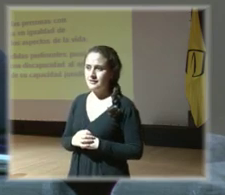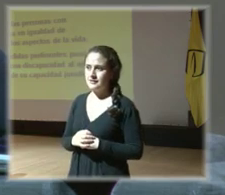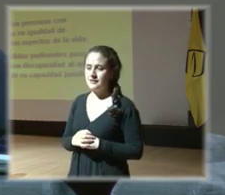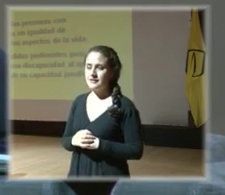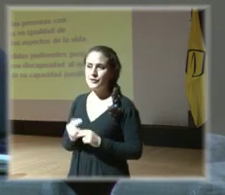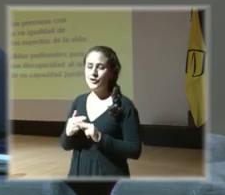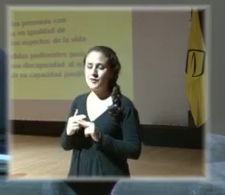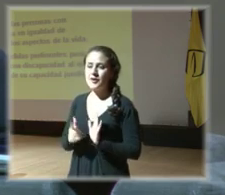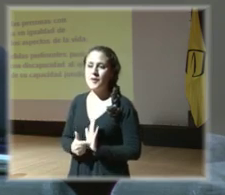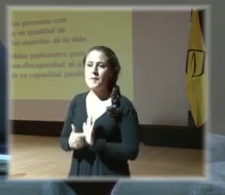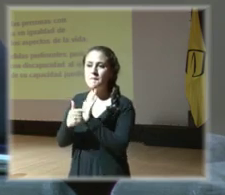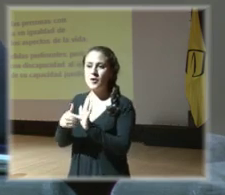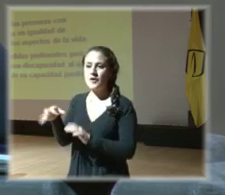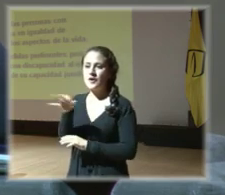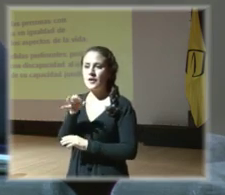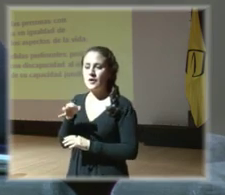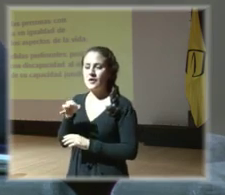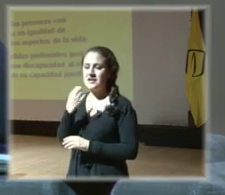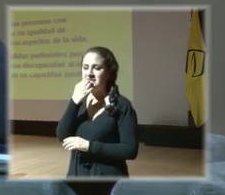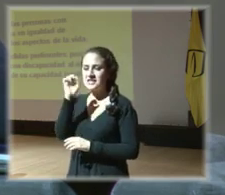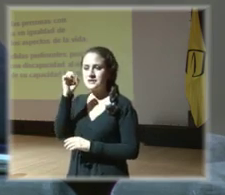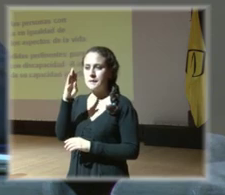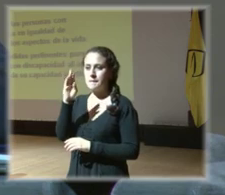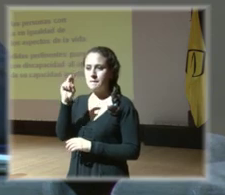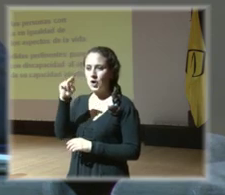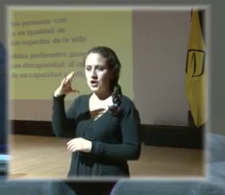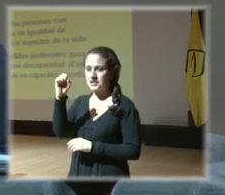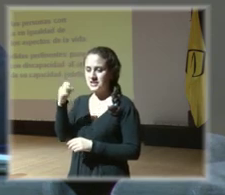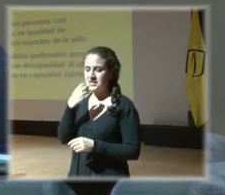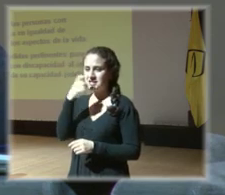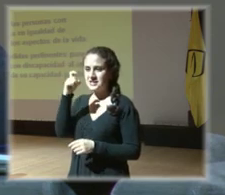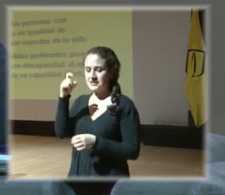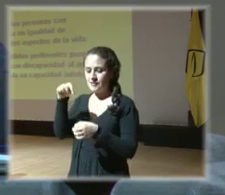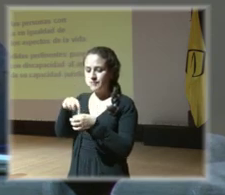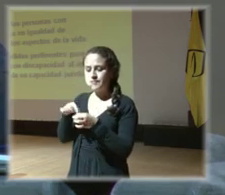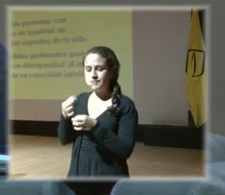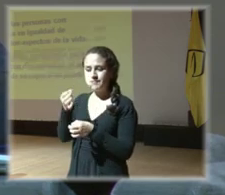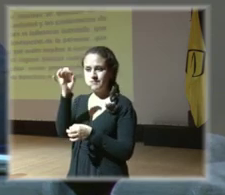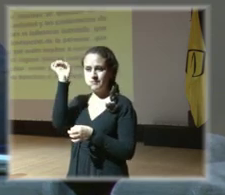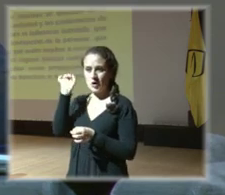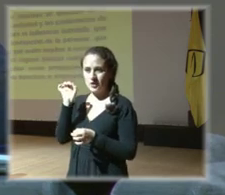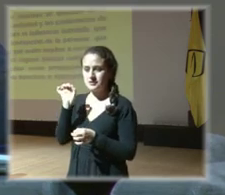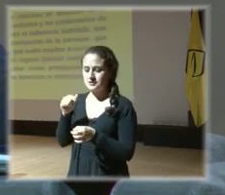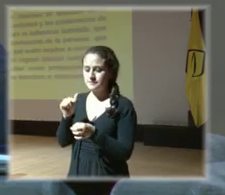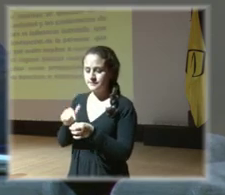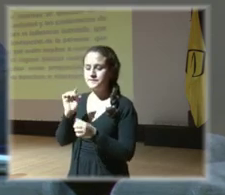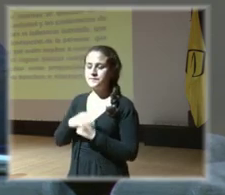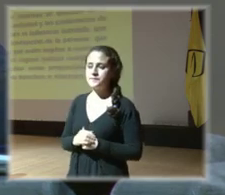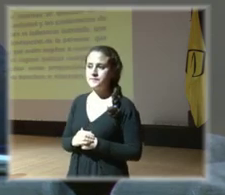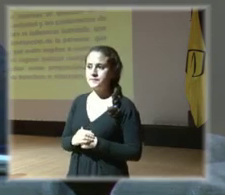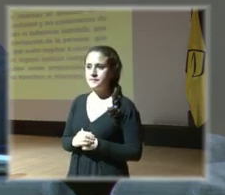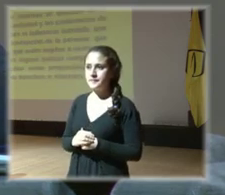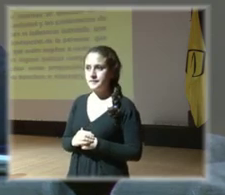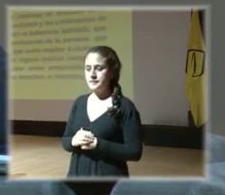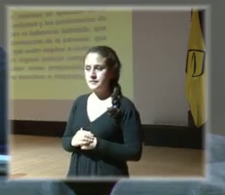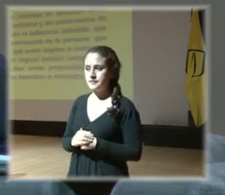de la moneda de bronce. Como toda moneda tiene dos caras. El modelo de la moneda de bronce,